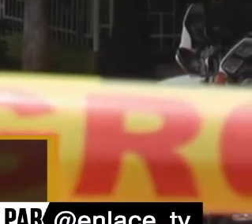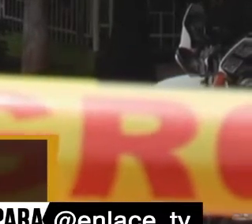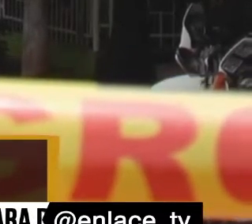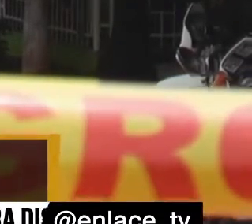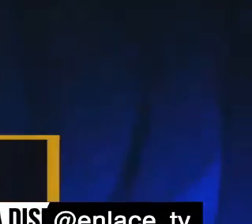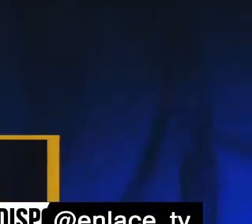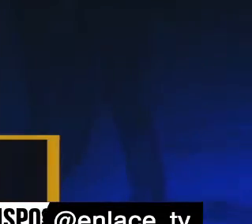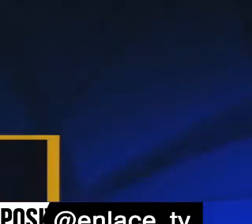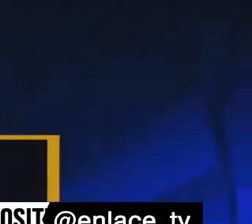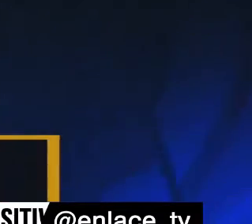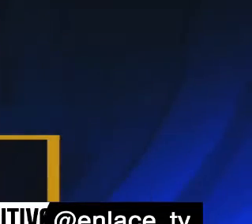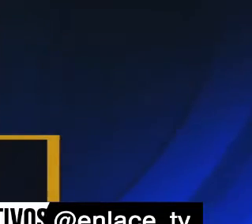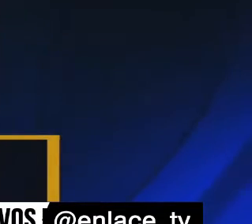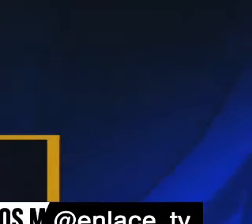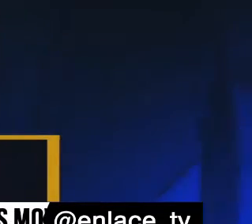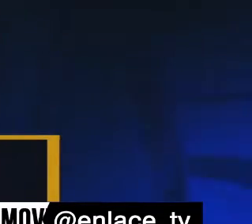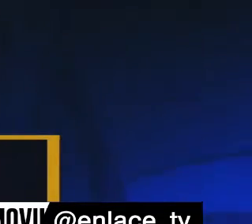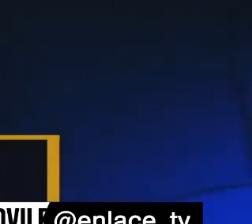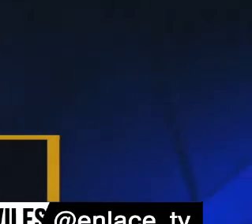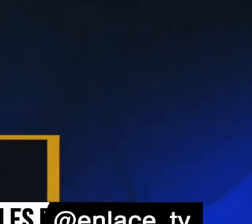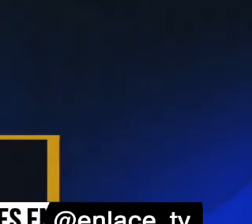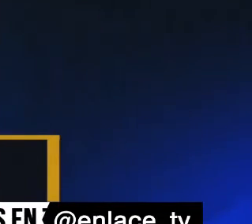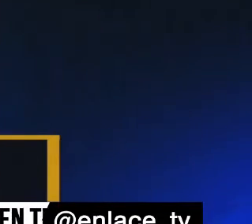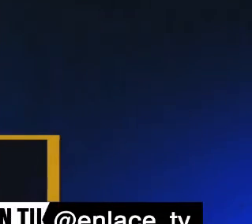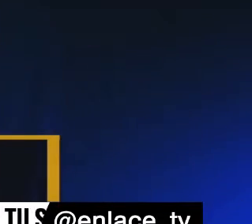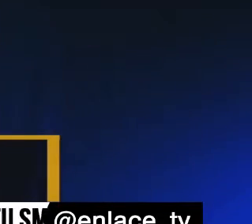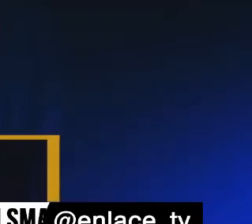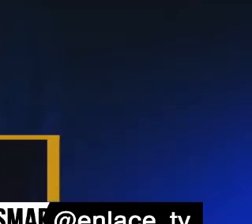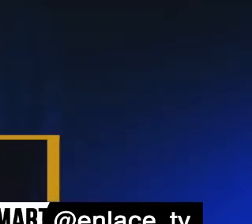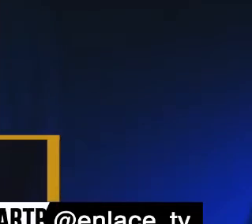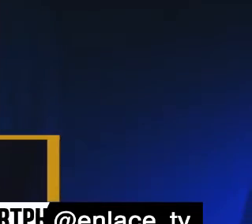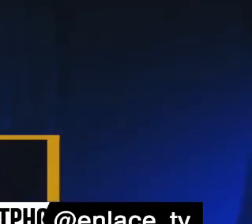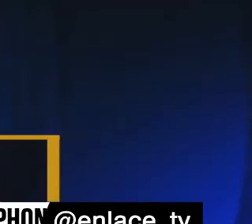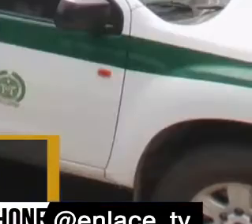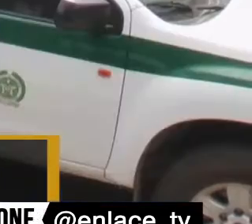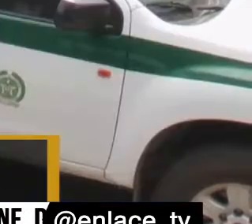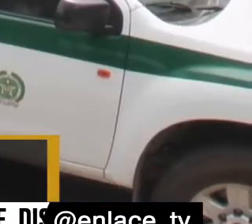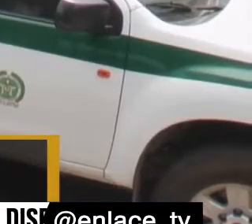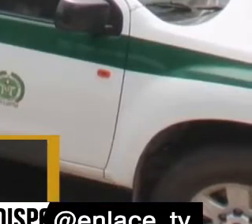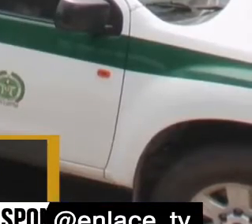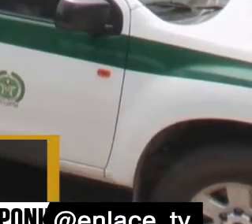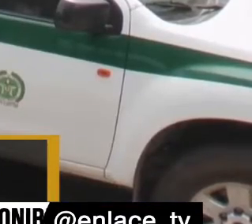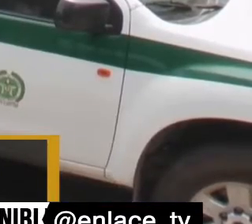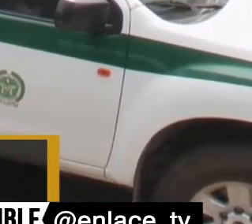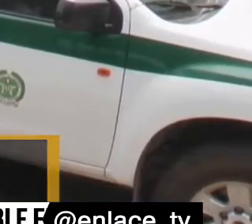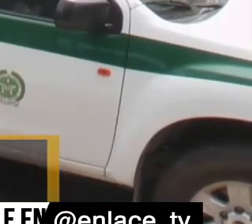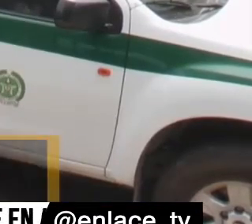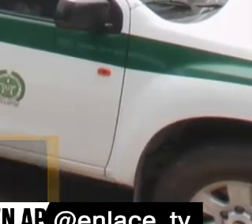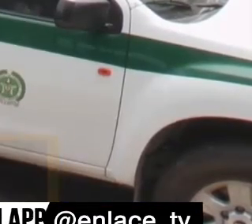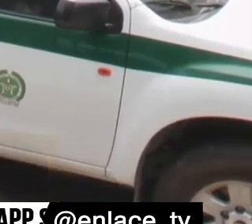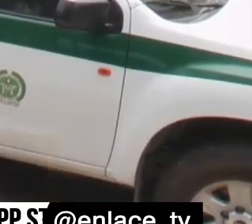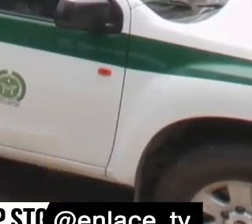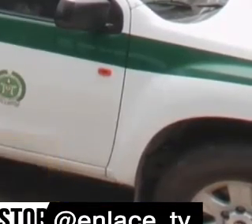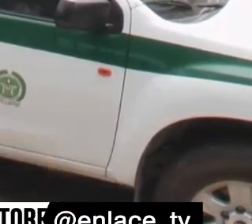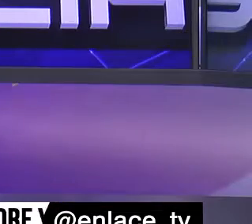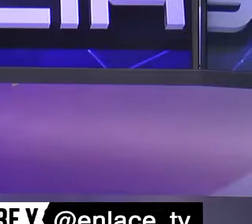tragedia. De acuerdo con las versiones de la policía, Velázquez había estado privado de la libertad por hechos en los que no dio mayores detalles la autoridad policiva.